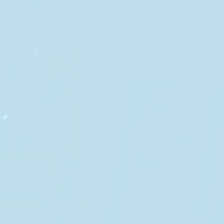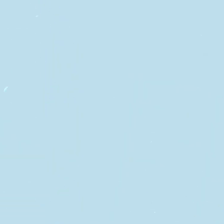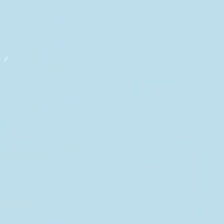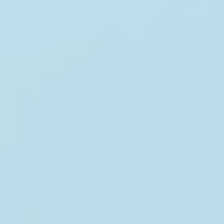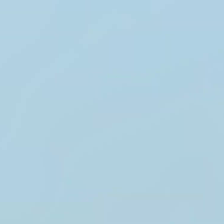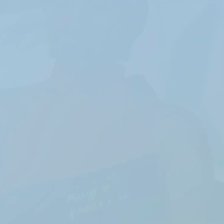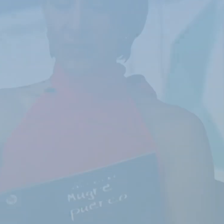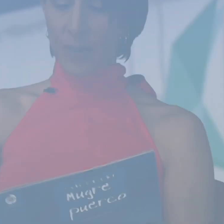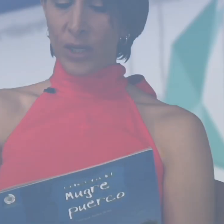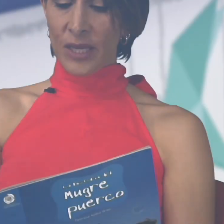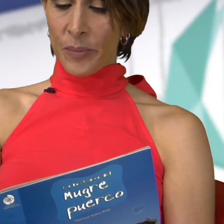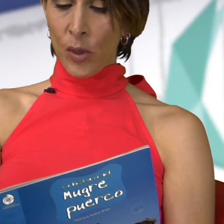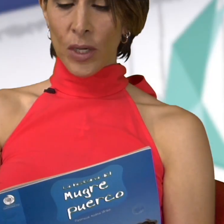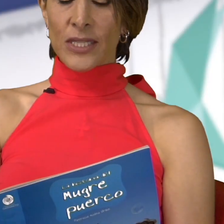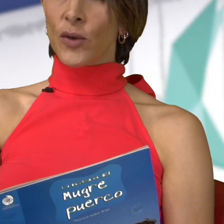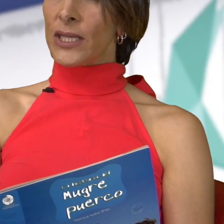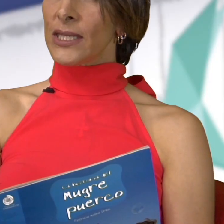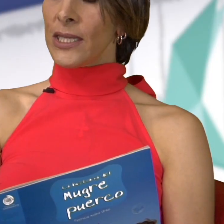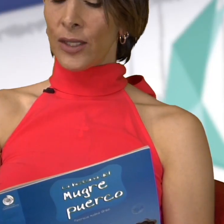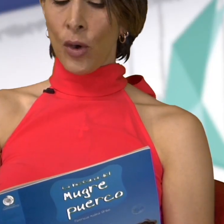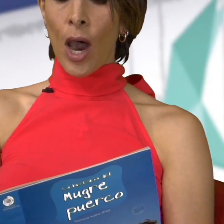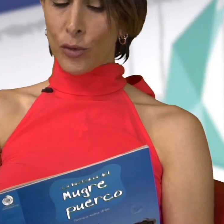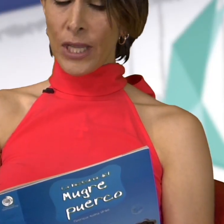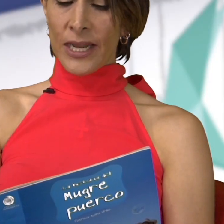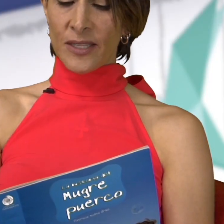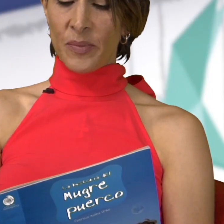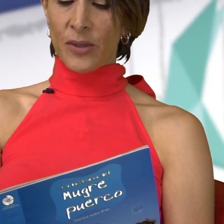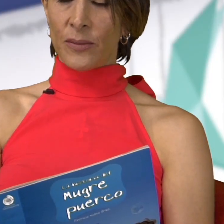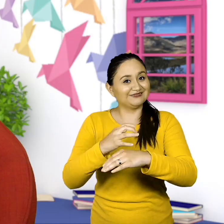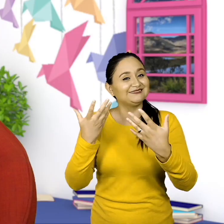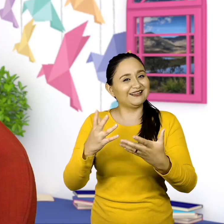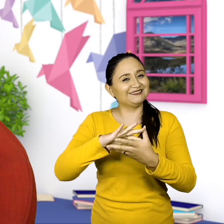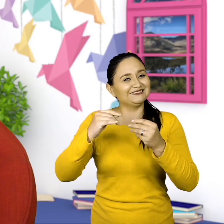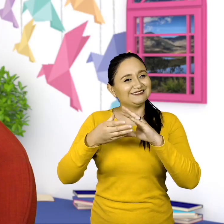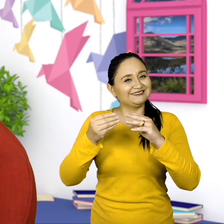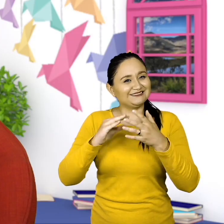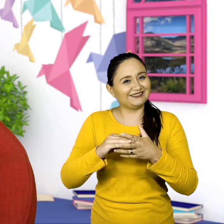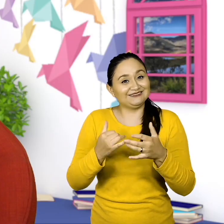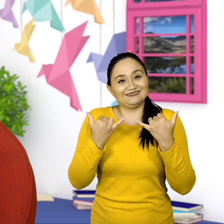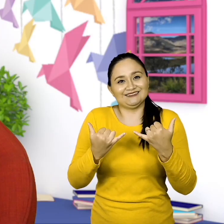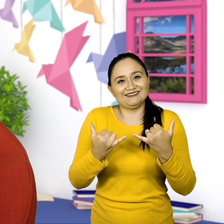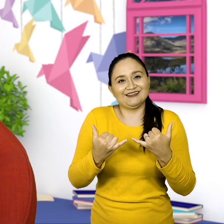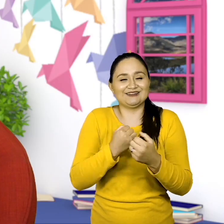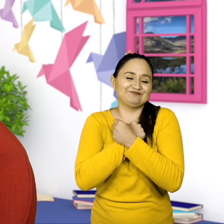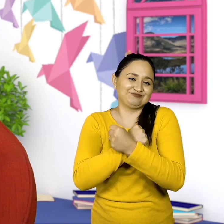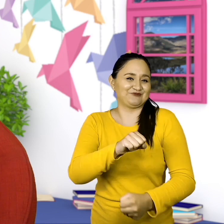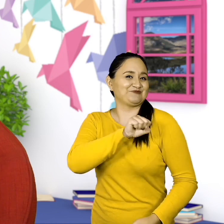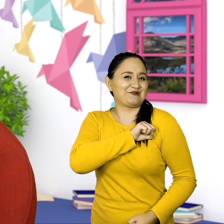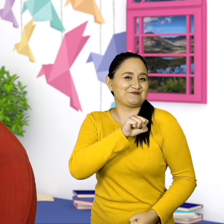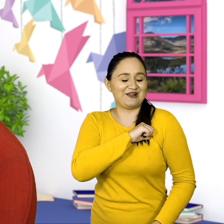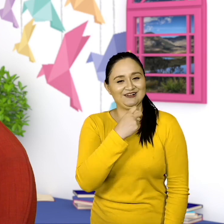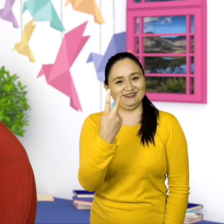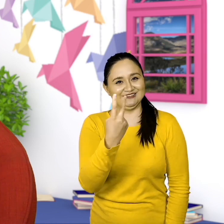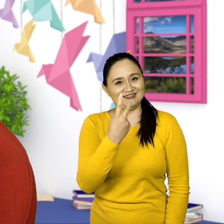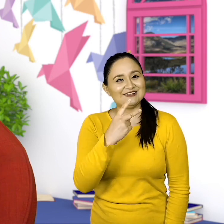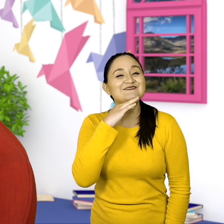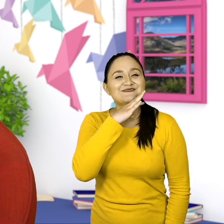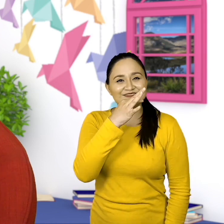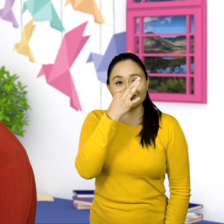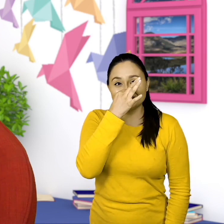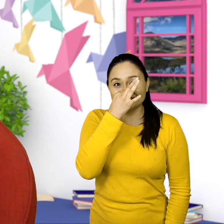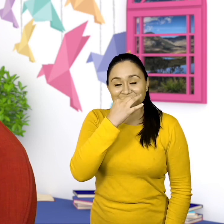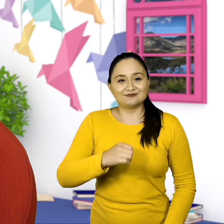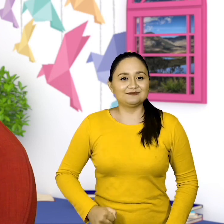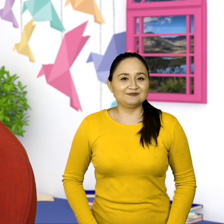Ahora, para que siempre esté muy limpio, le estoy enseñando a usar el cepillo. Esa es nuestra historia y solo me resta decir que somos uña y